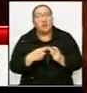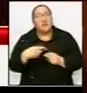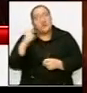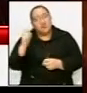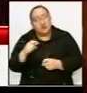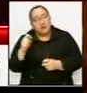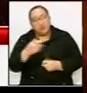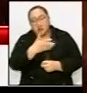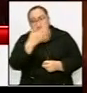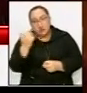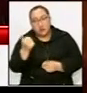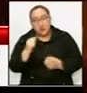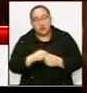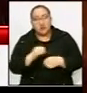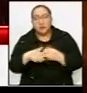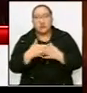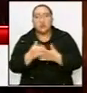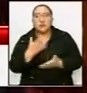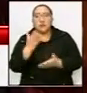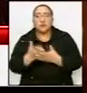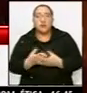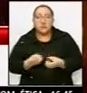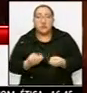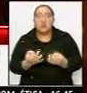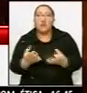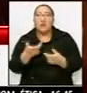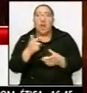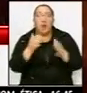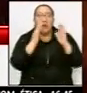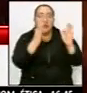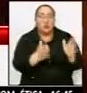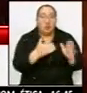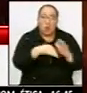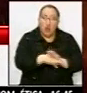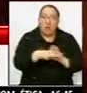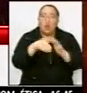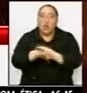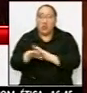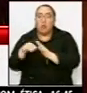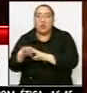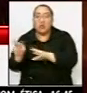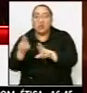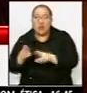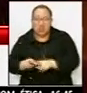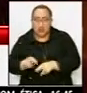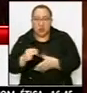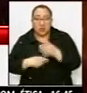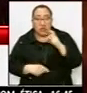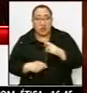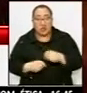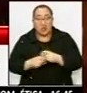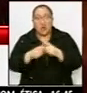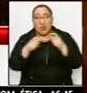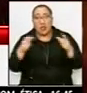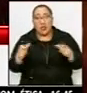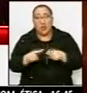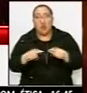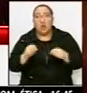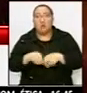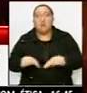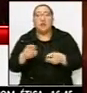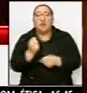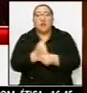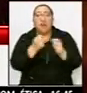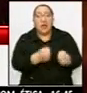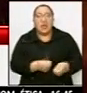necesidad de las cosechas de agua, de represamientos para garantizar el riego que requieren inmensas zonas